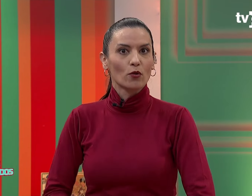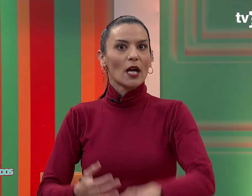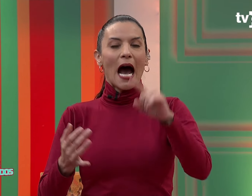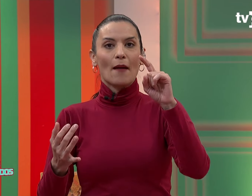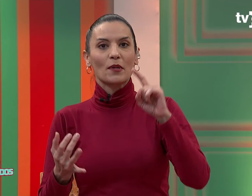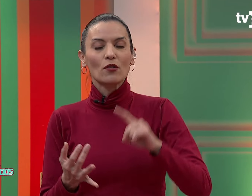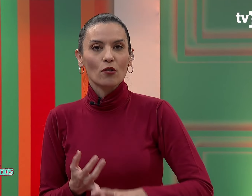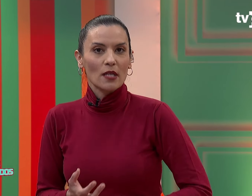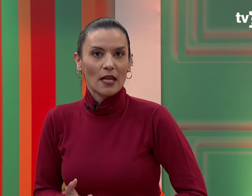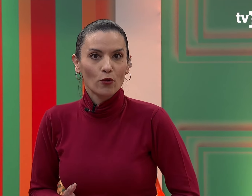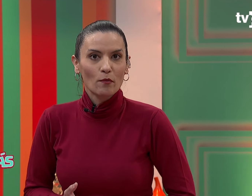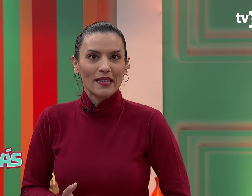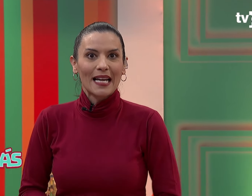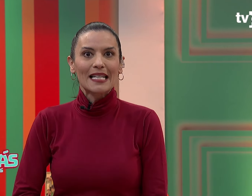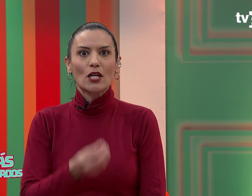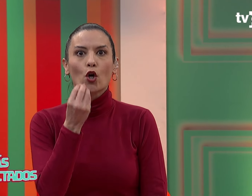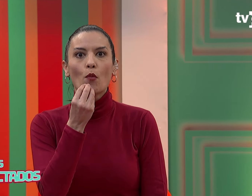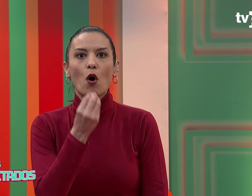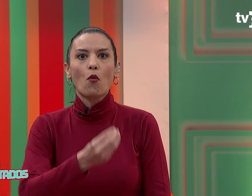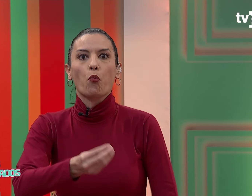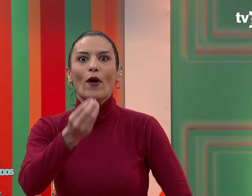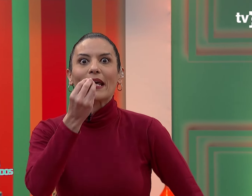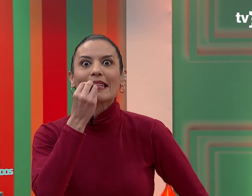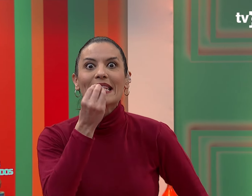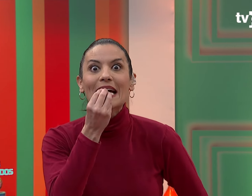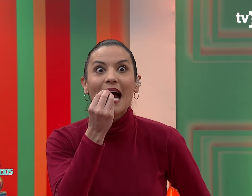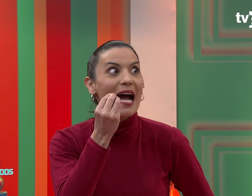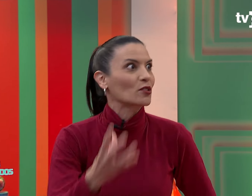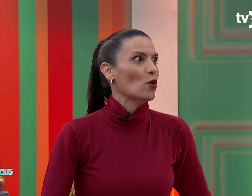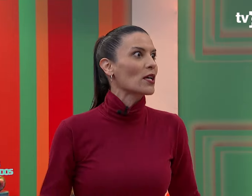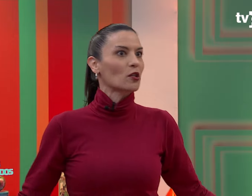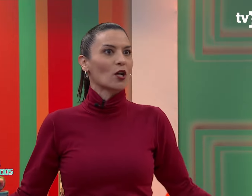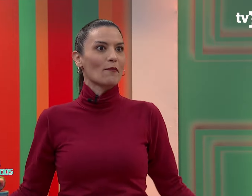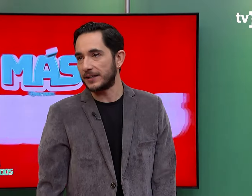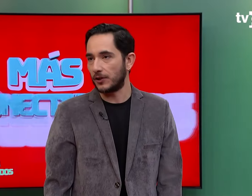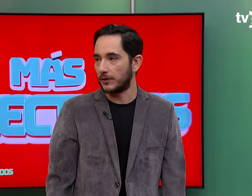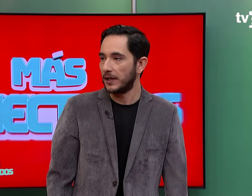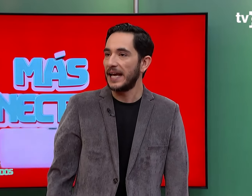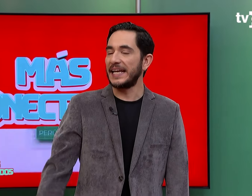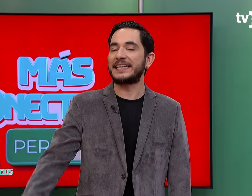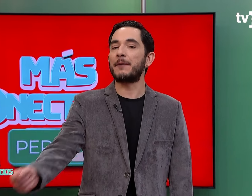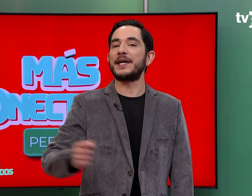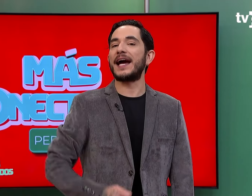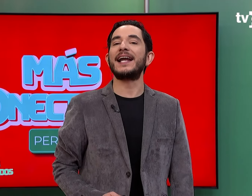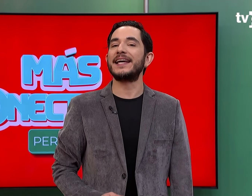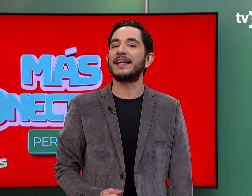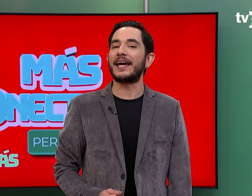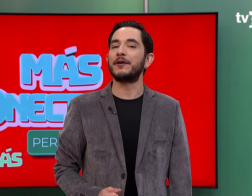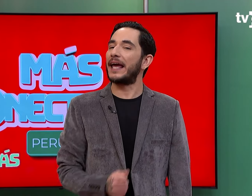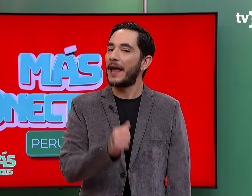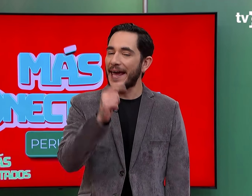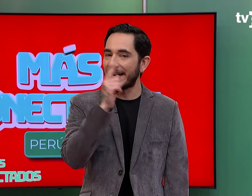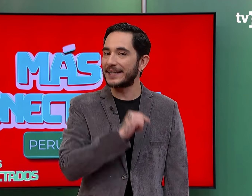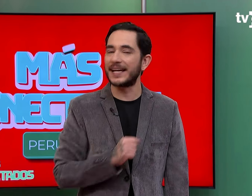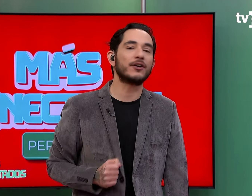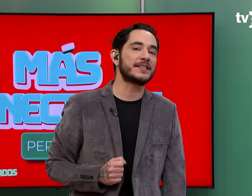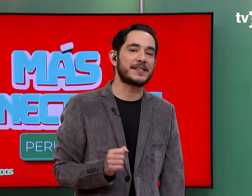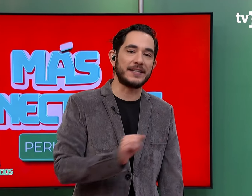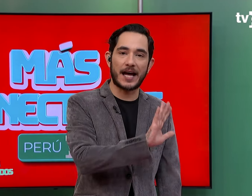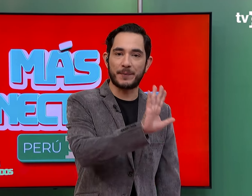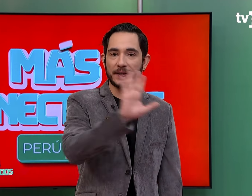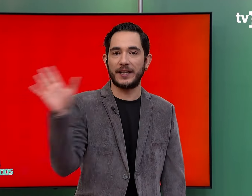de salud, aprendo sobre salud mental y como buenazo. Eso es lo que más me gusta, de y verdad. Y también alguien que ella